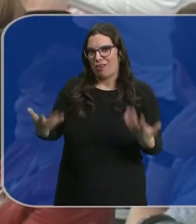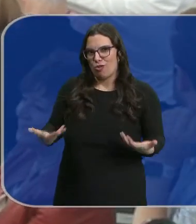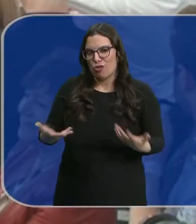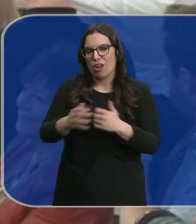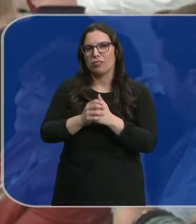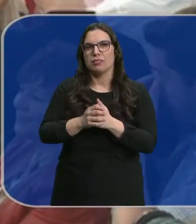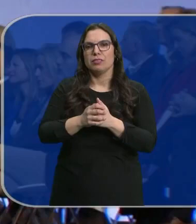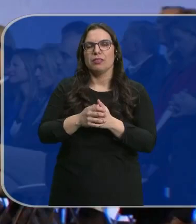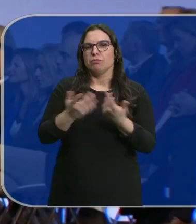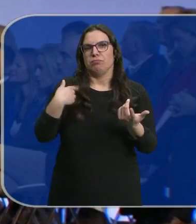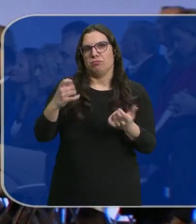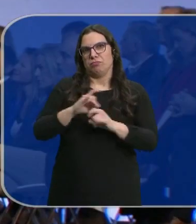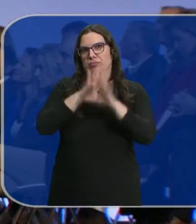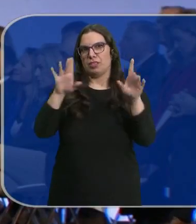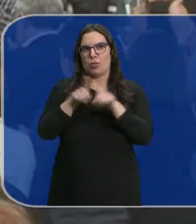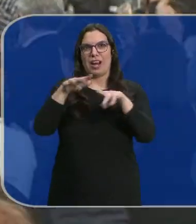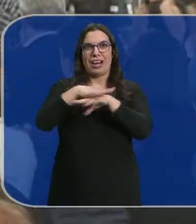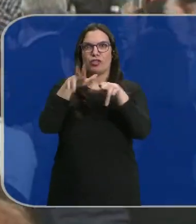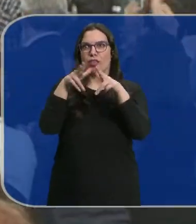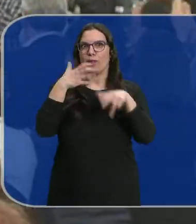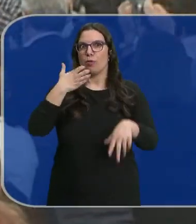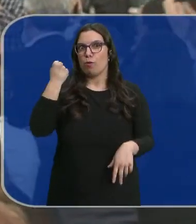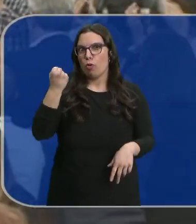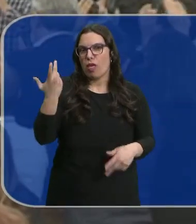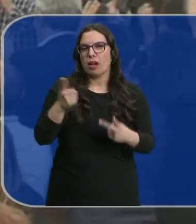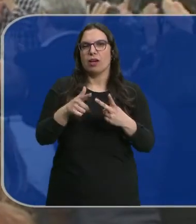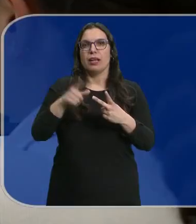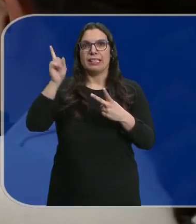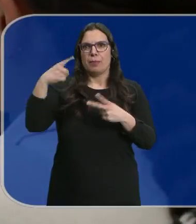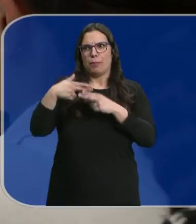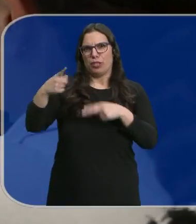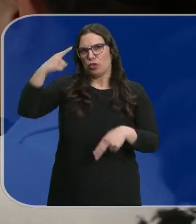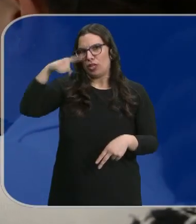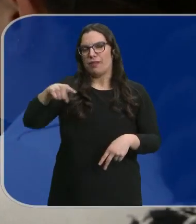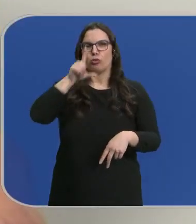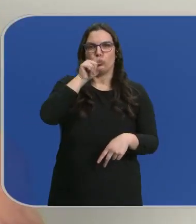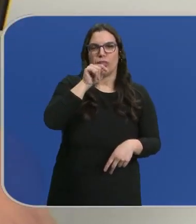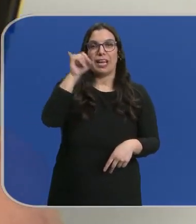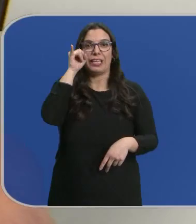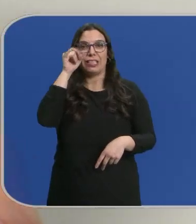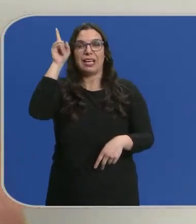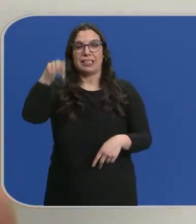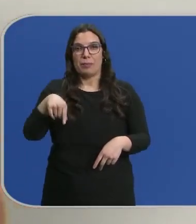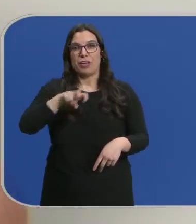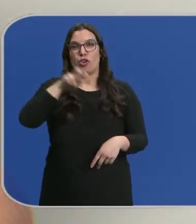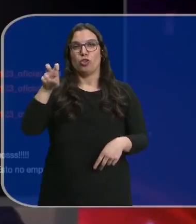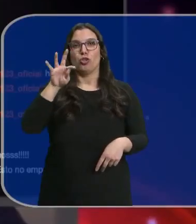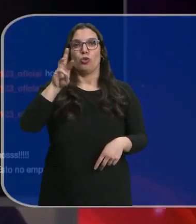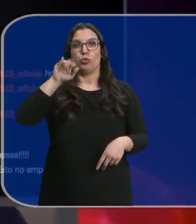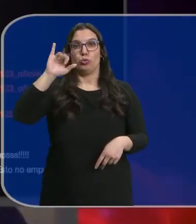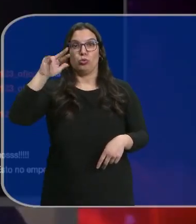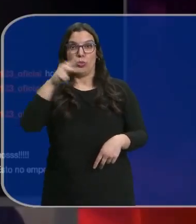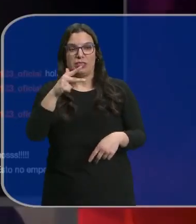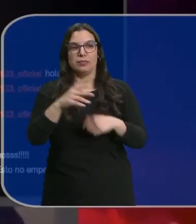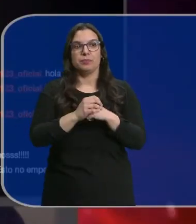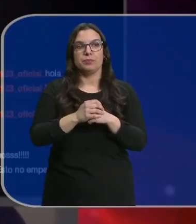XXI, donde ya nadie duda del poder de las redes sociales, incluso los políticos. Twitter, Instagram y ahora Twitch son algunas de ellas.